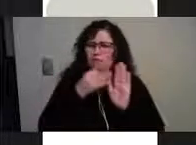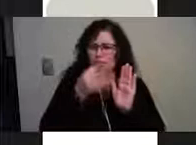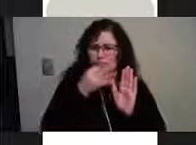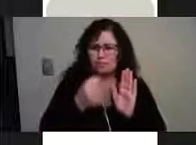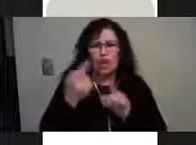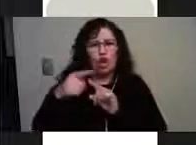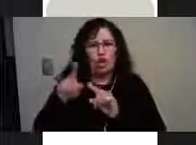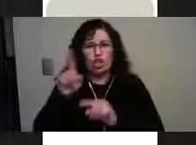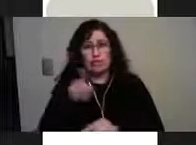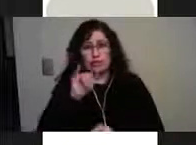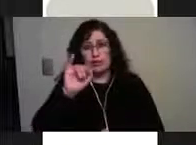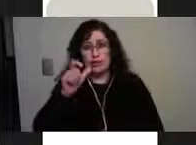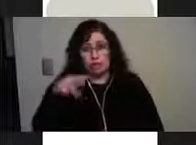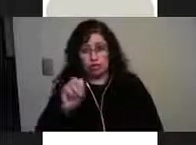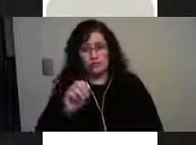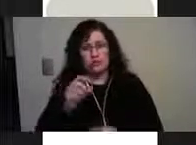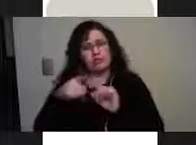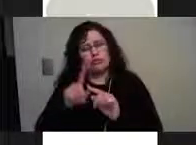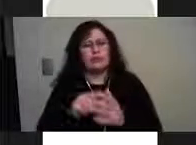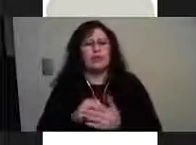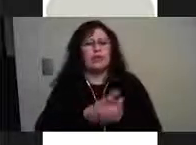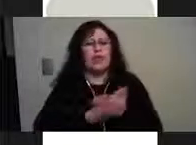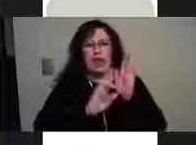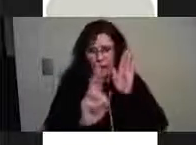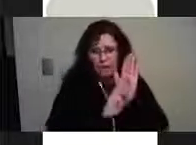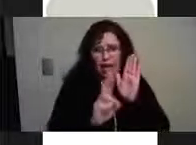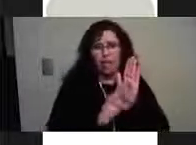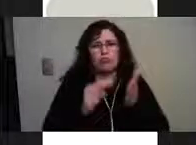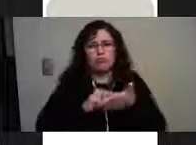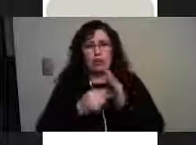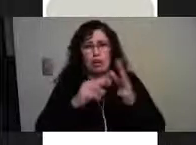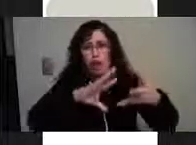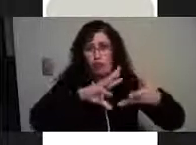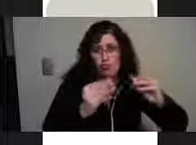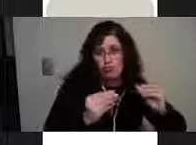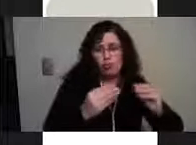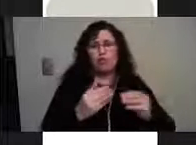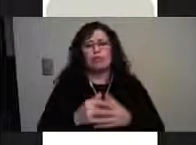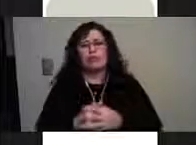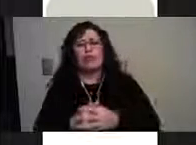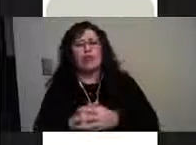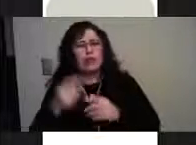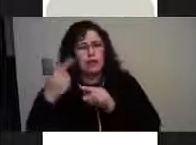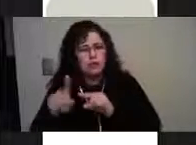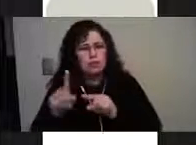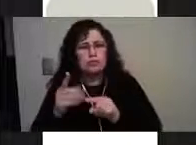signos de parálisis cerebral, bueno, los reflejos, los trastornos de tono, retraso del desarrollo psicomotor también,